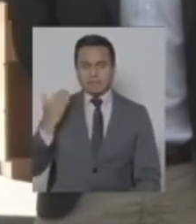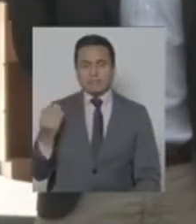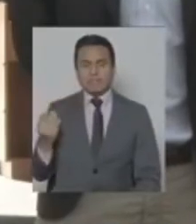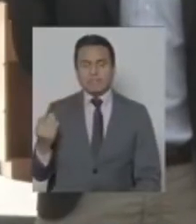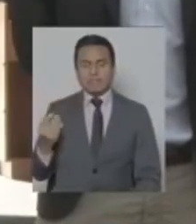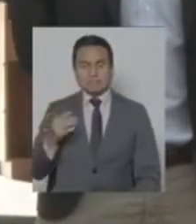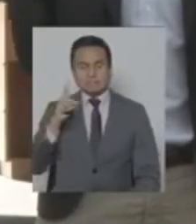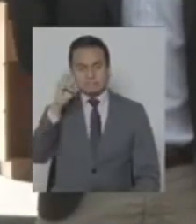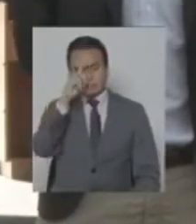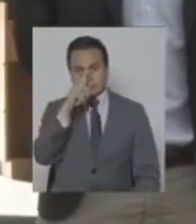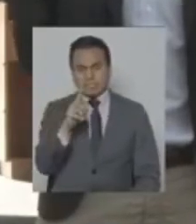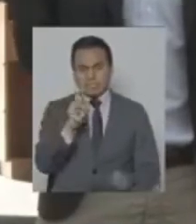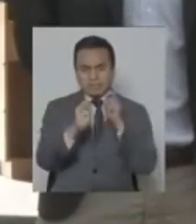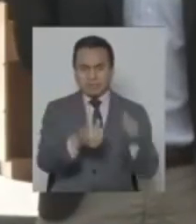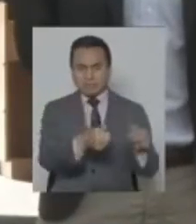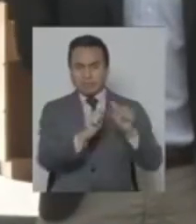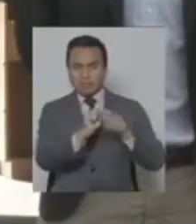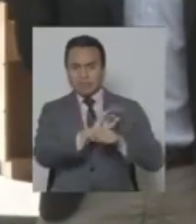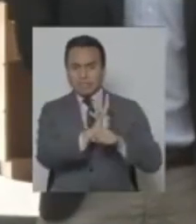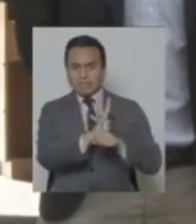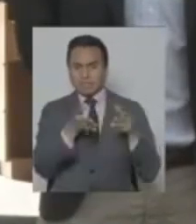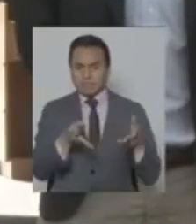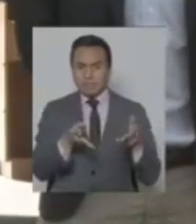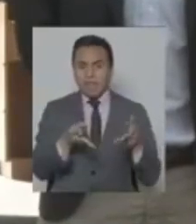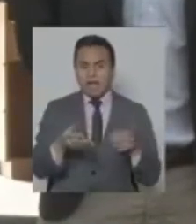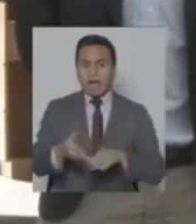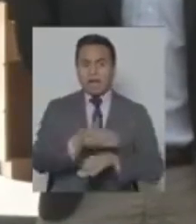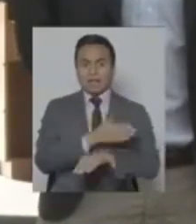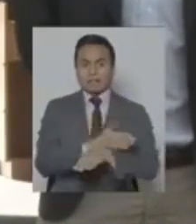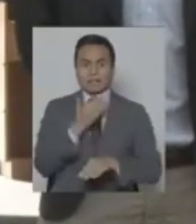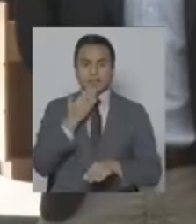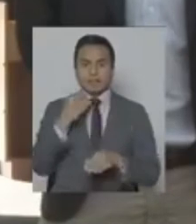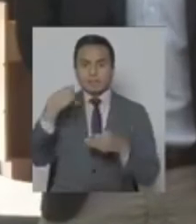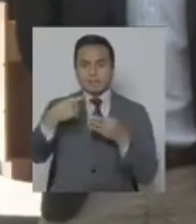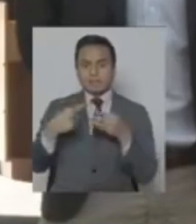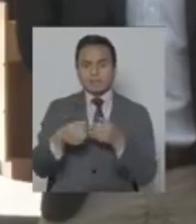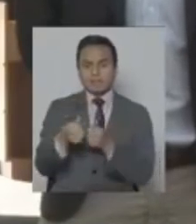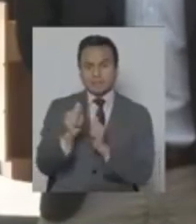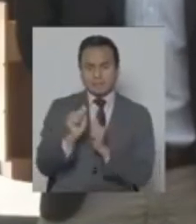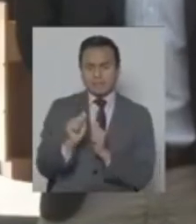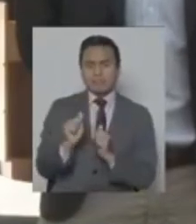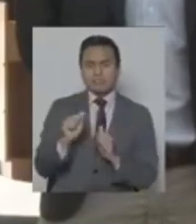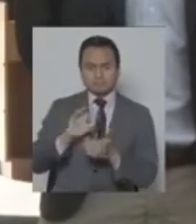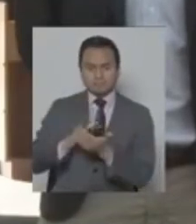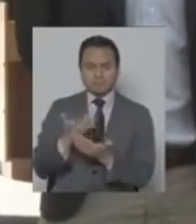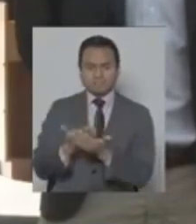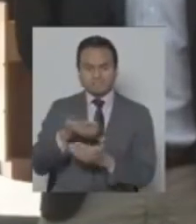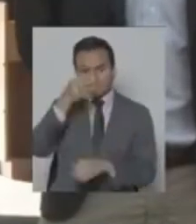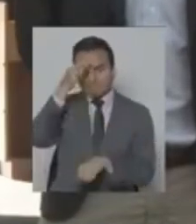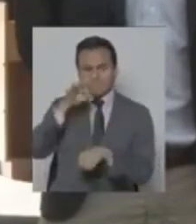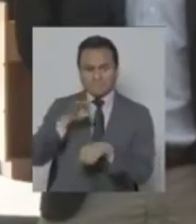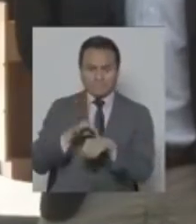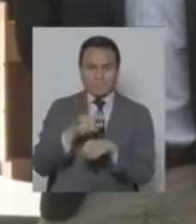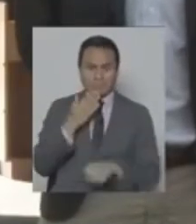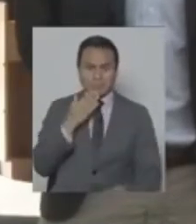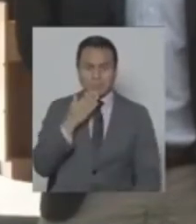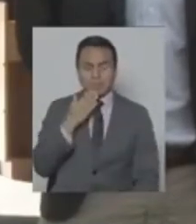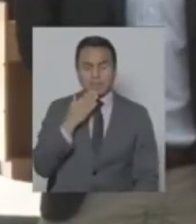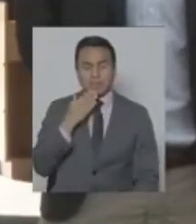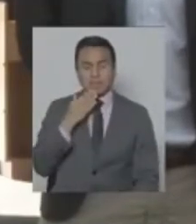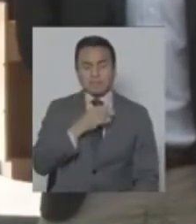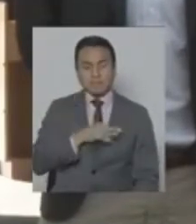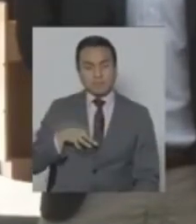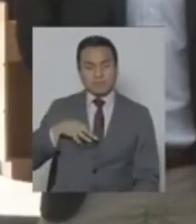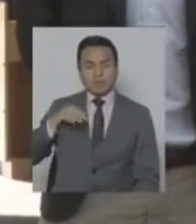amenaza del coronavirus a nuestro país y antes para todos los desafíos sanitarios que hemos tenido que enfrentar puso todo su